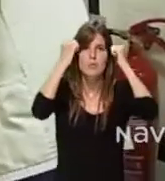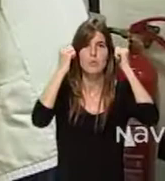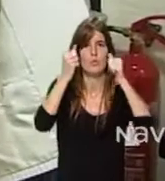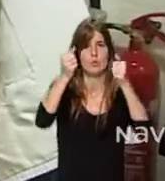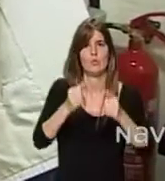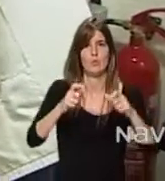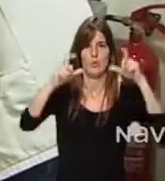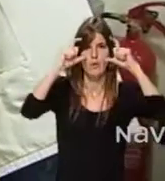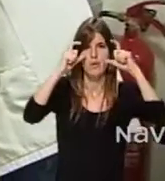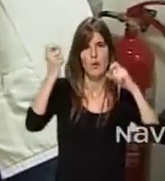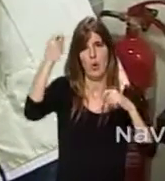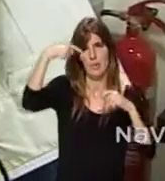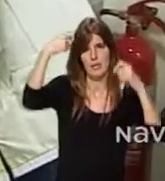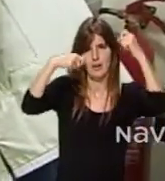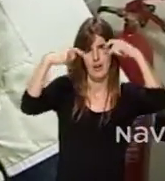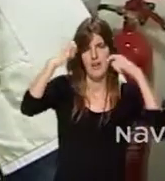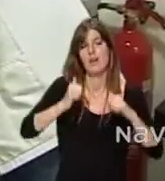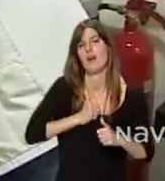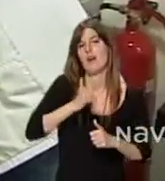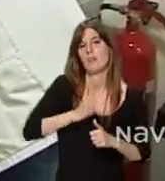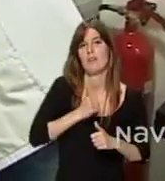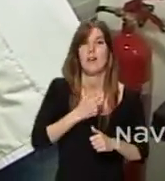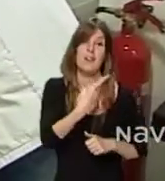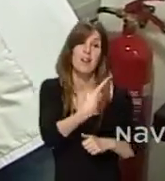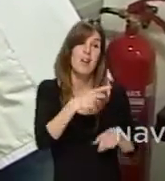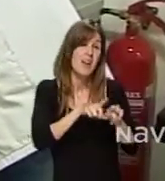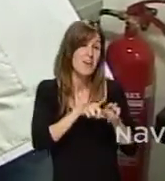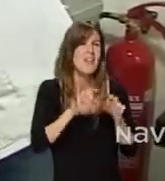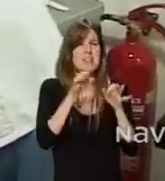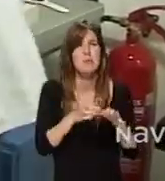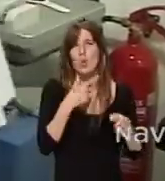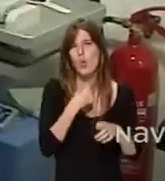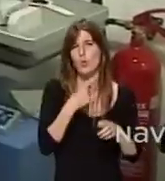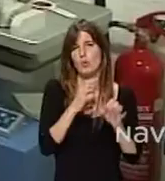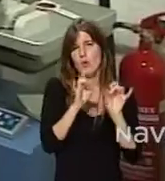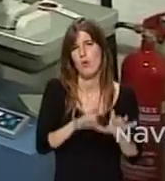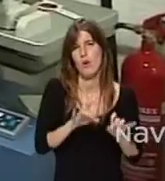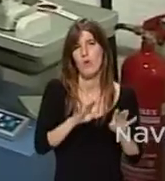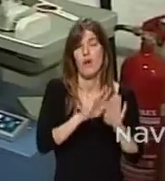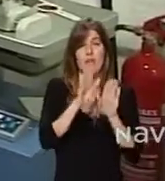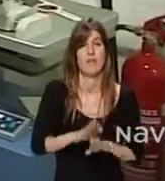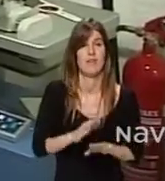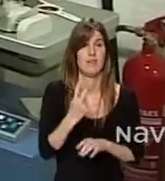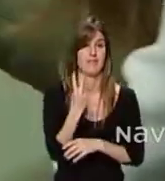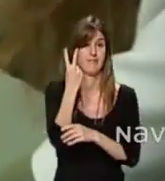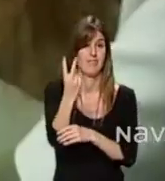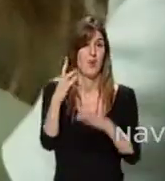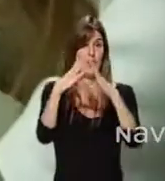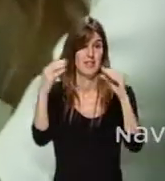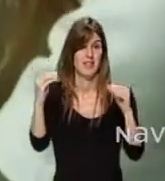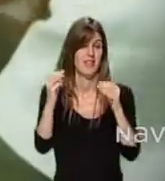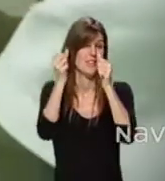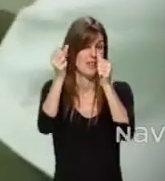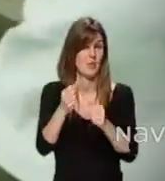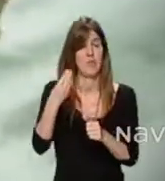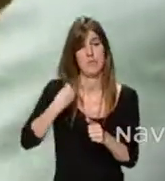y casualidades de la vida, como siempre a Irene y a mí nos han gustado las mismas cosas, terminamos estudiando las dos óptica